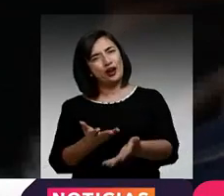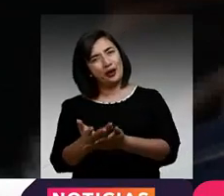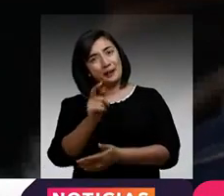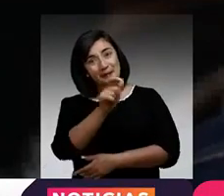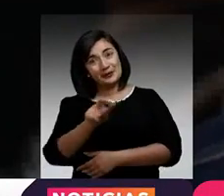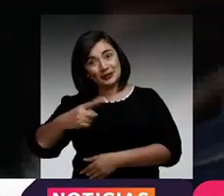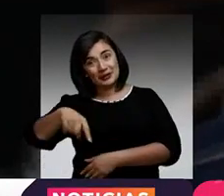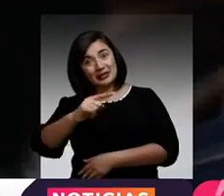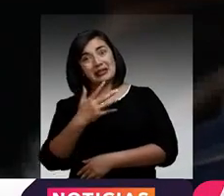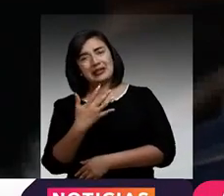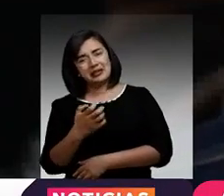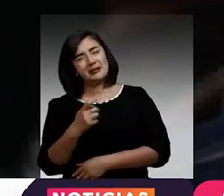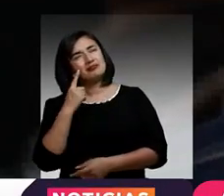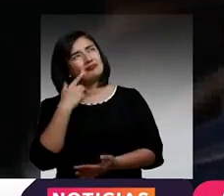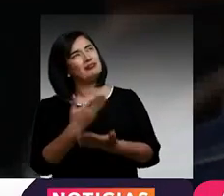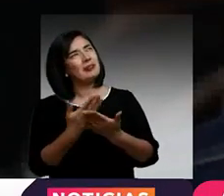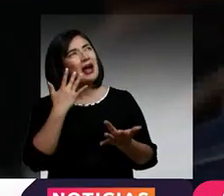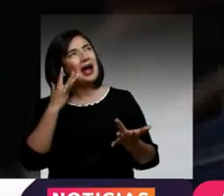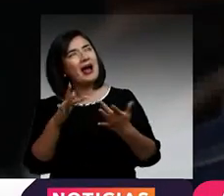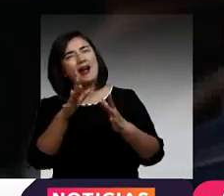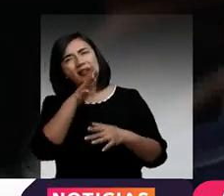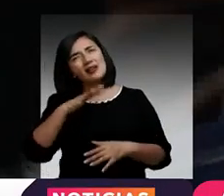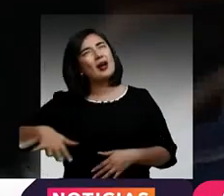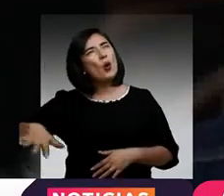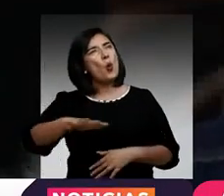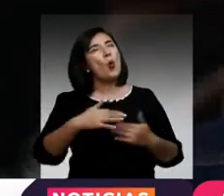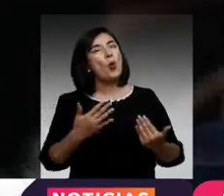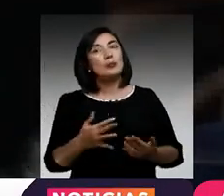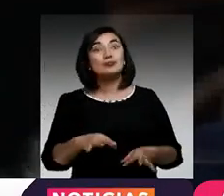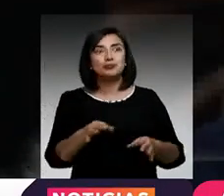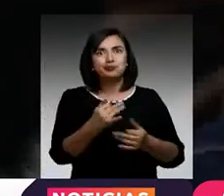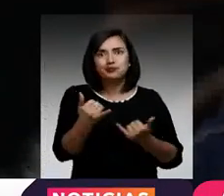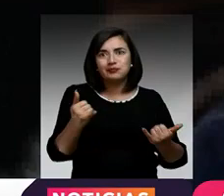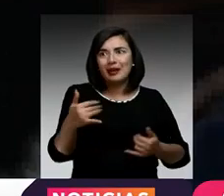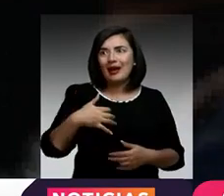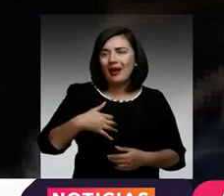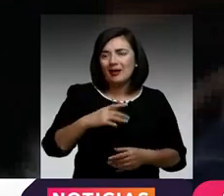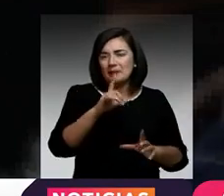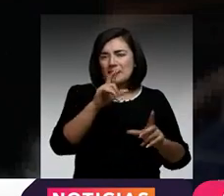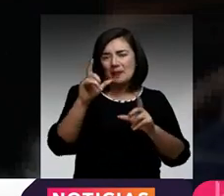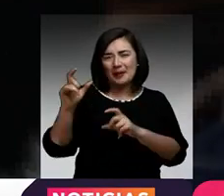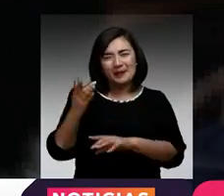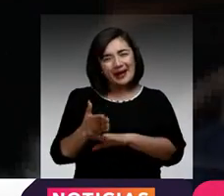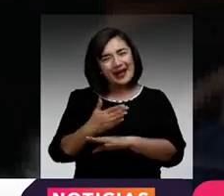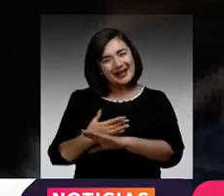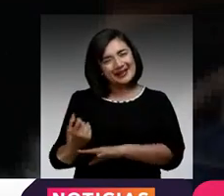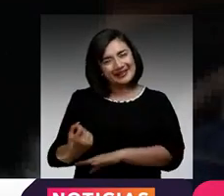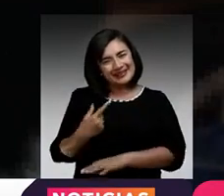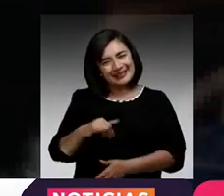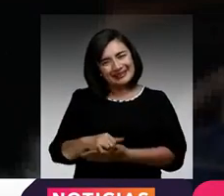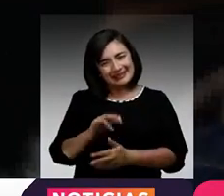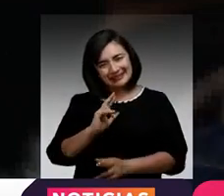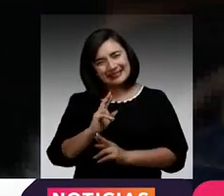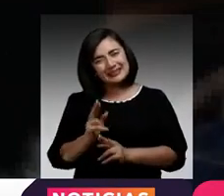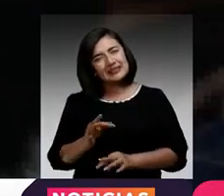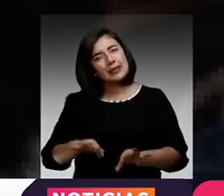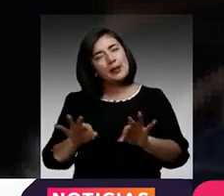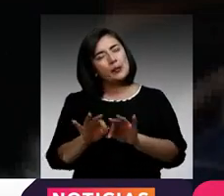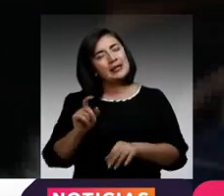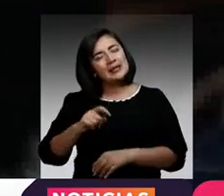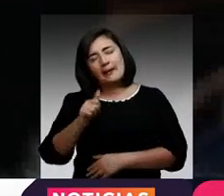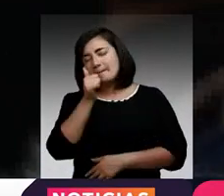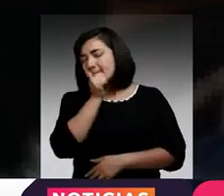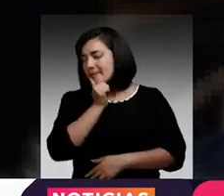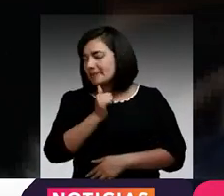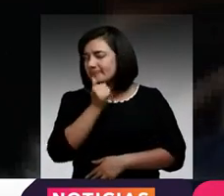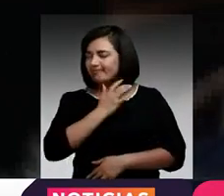quieren retratar el campo, y ahí también contestando una pregunta anterior, es esa paciencia, es una